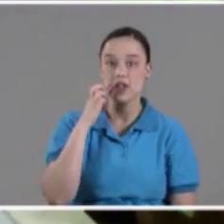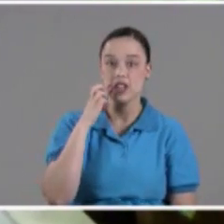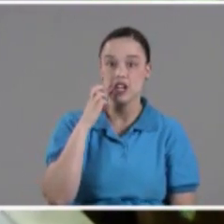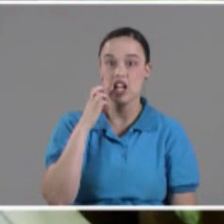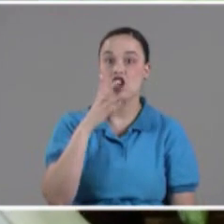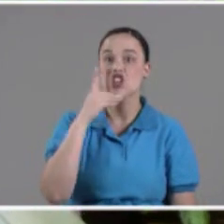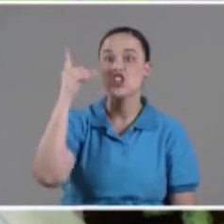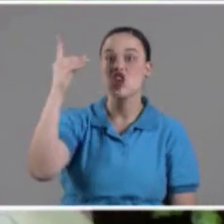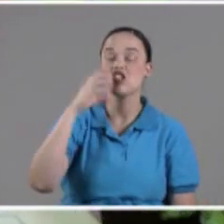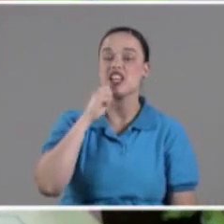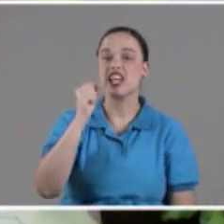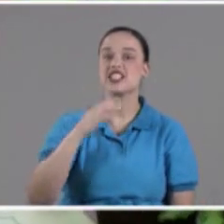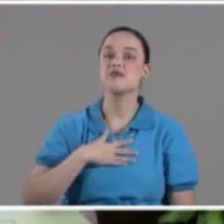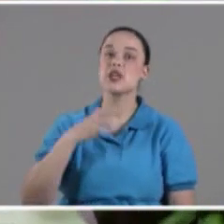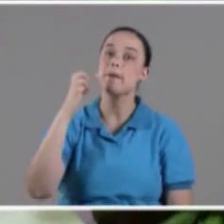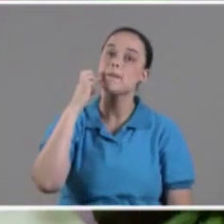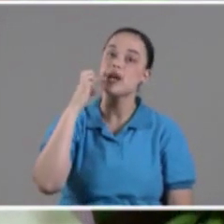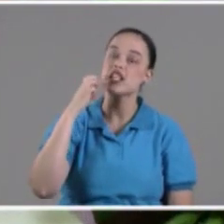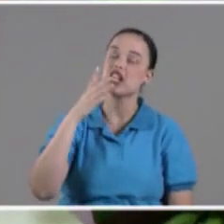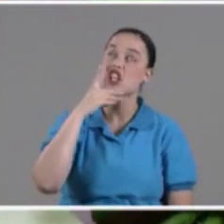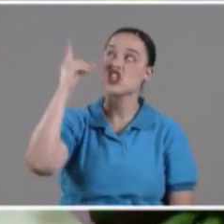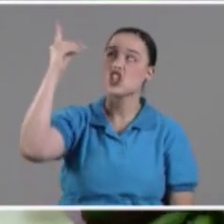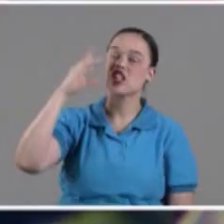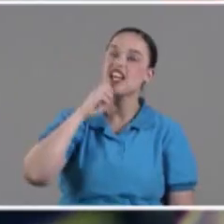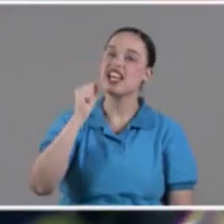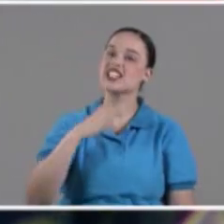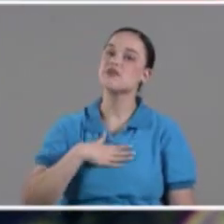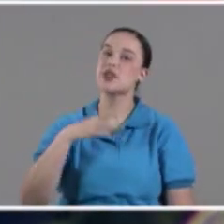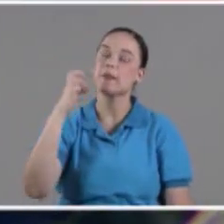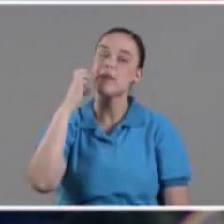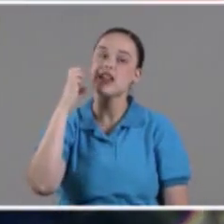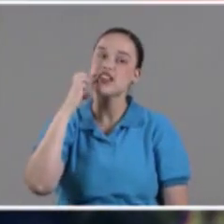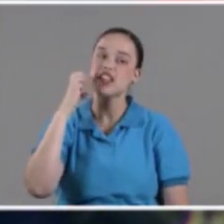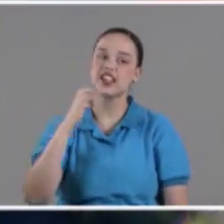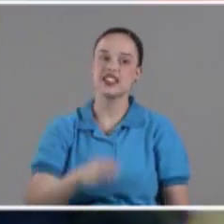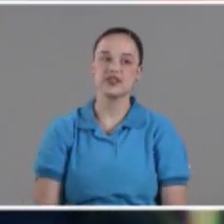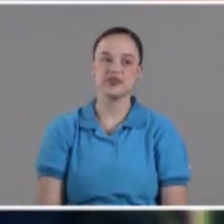Dios es mi padre diga Dios es mi padre